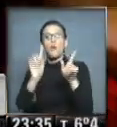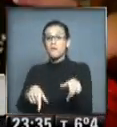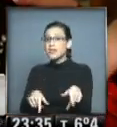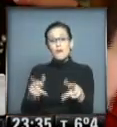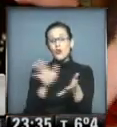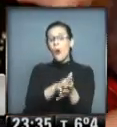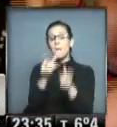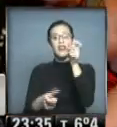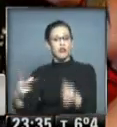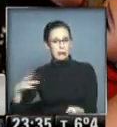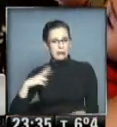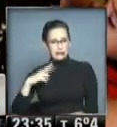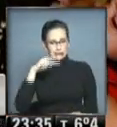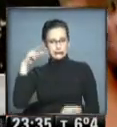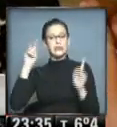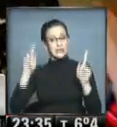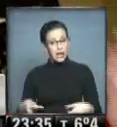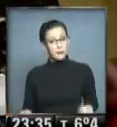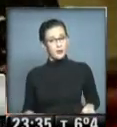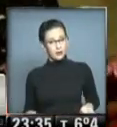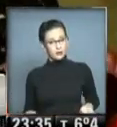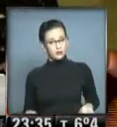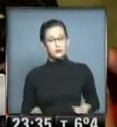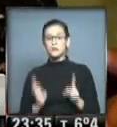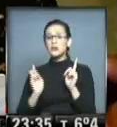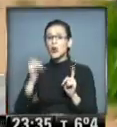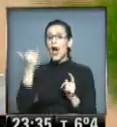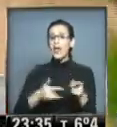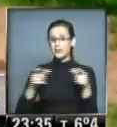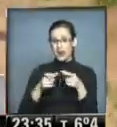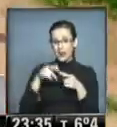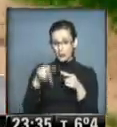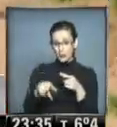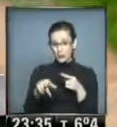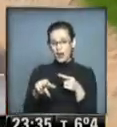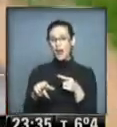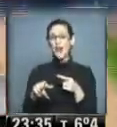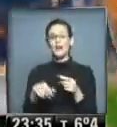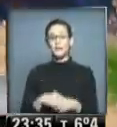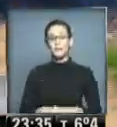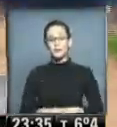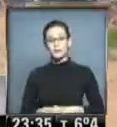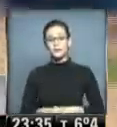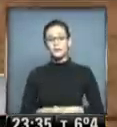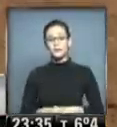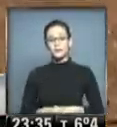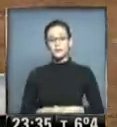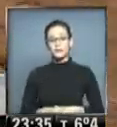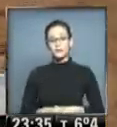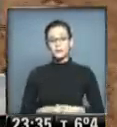decirlo genéricamente, que aparece claramente en la película y donde yo le pongo un